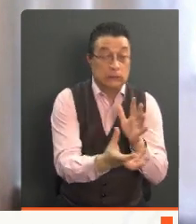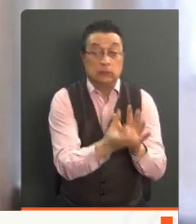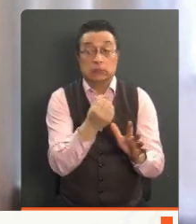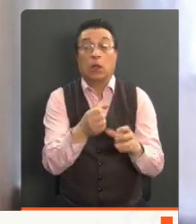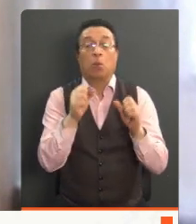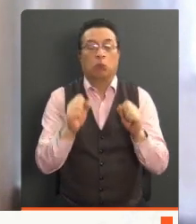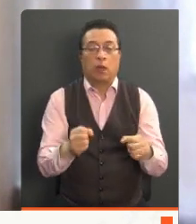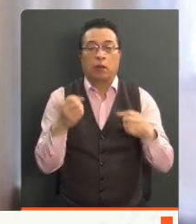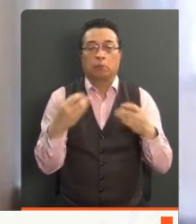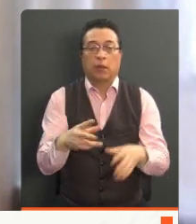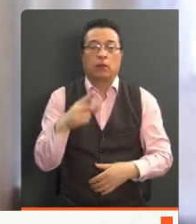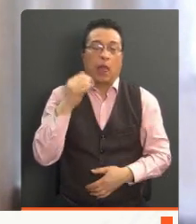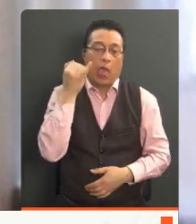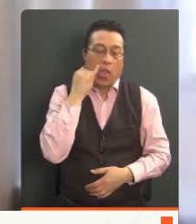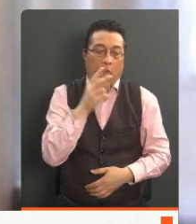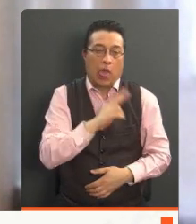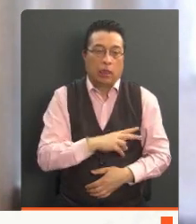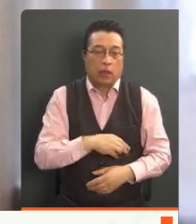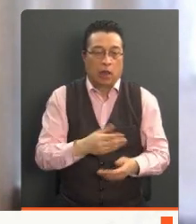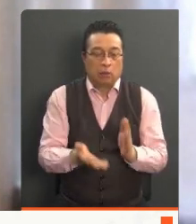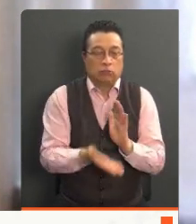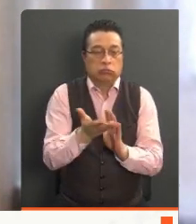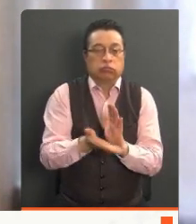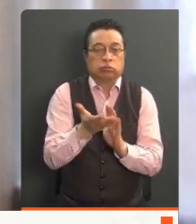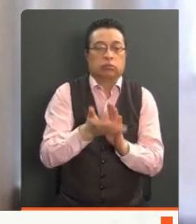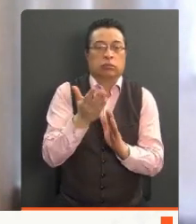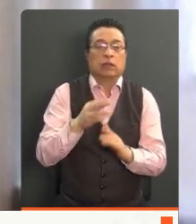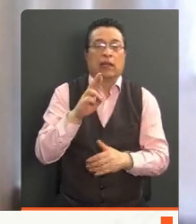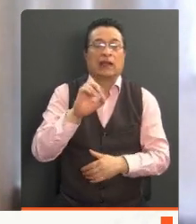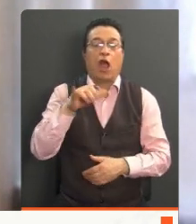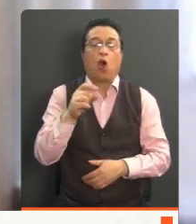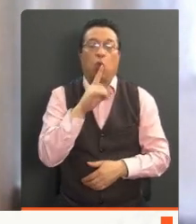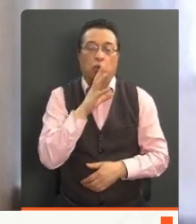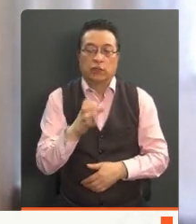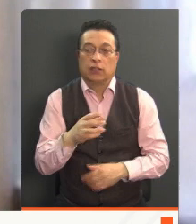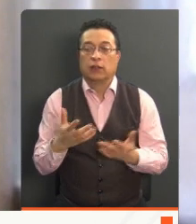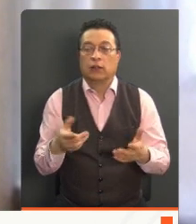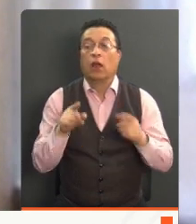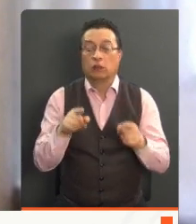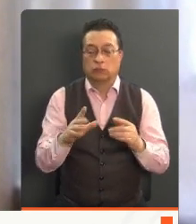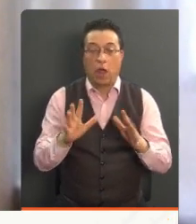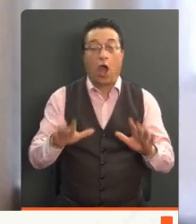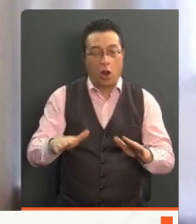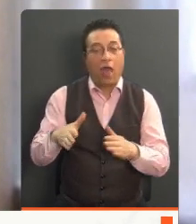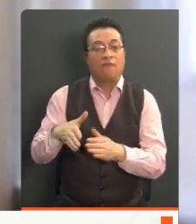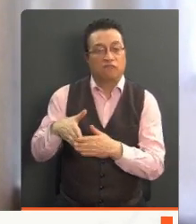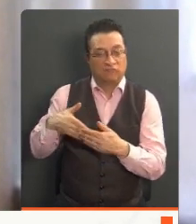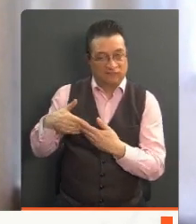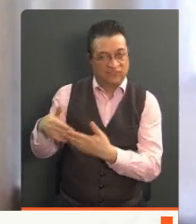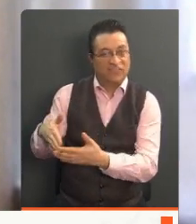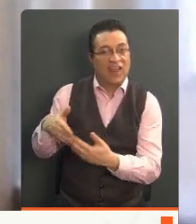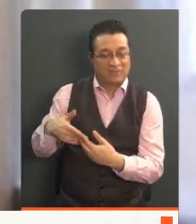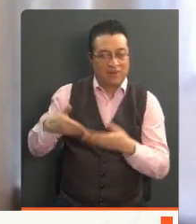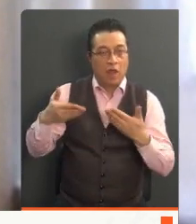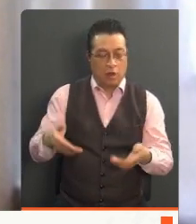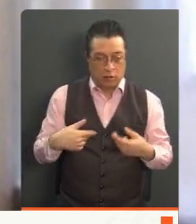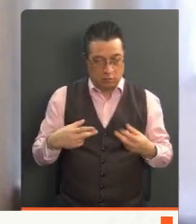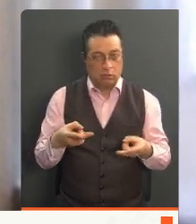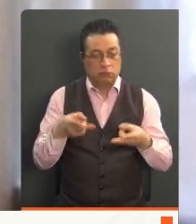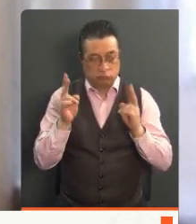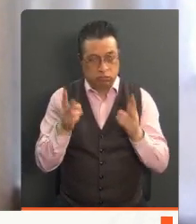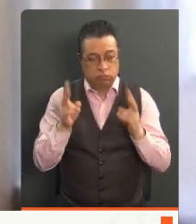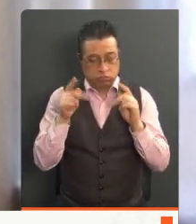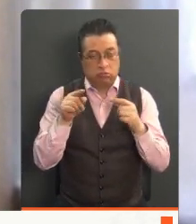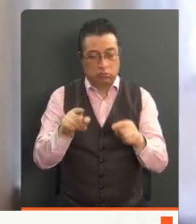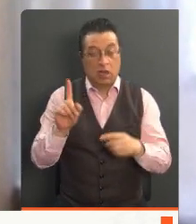perder los intereses y los reajustes ganados. Lo que hace esta normativa es flexibilizar eso y a partir de eso dejar espacio para que sean cada